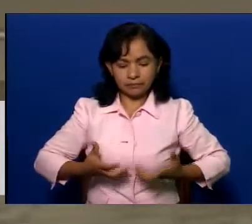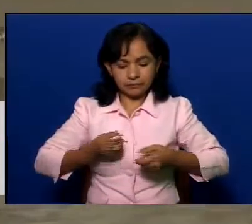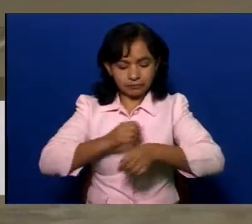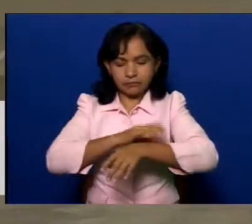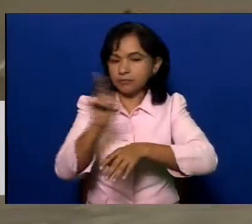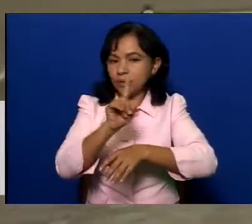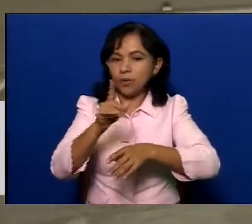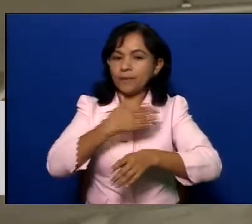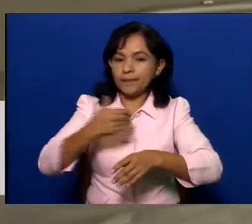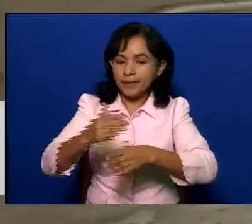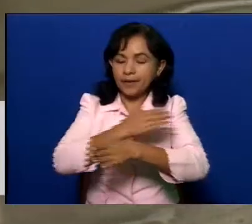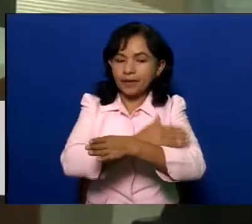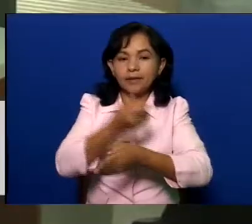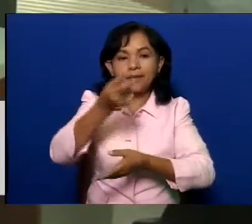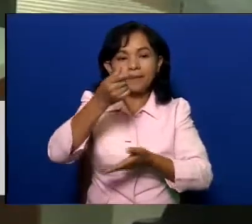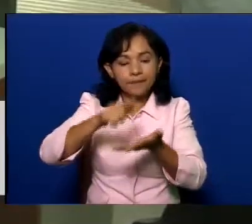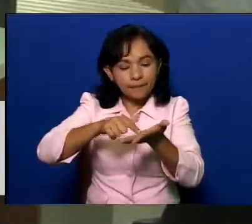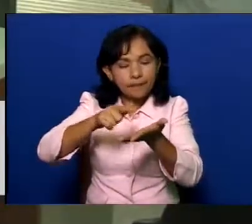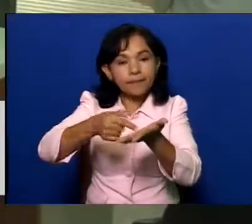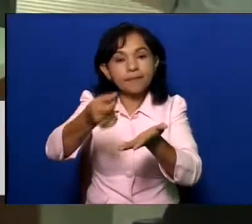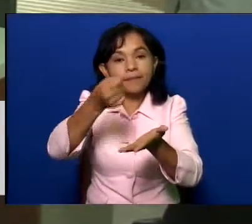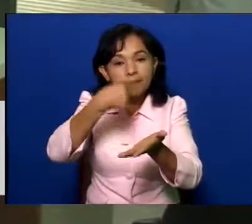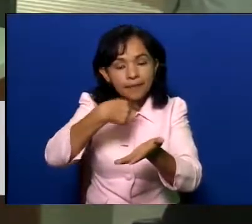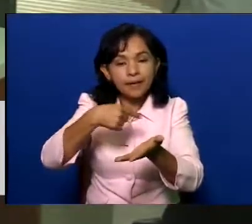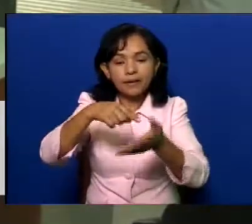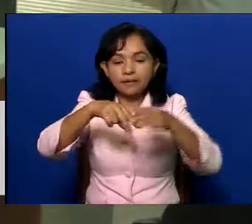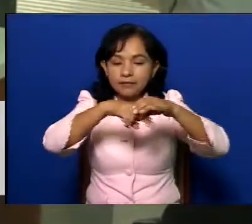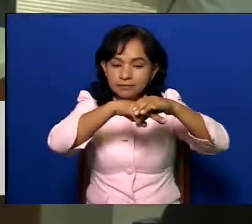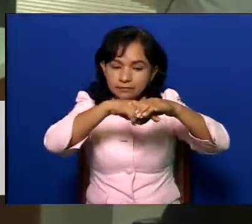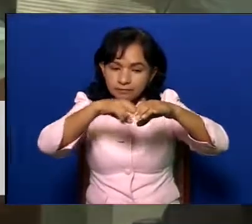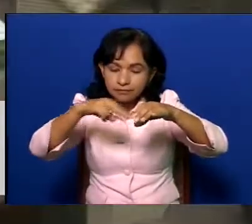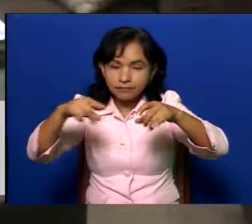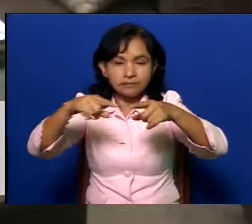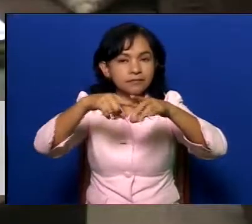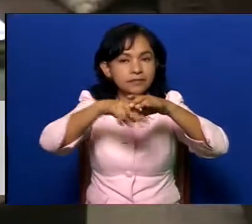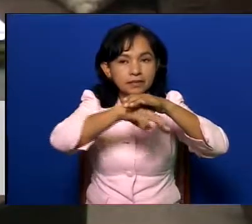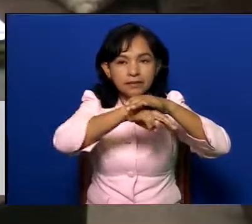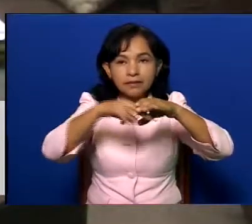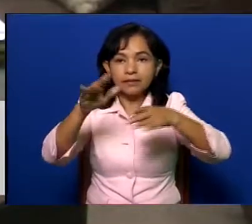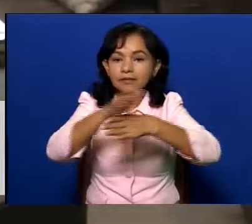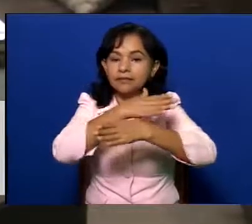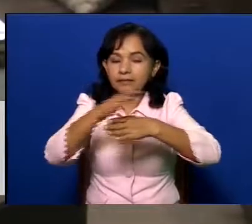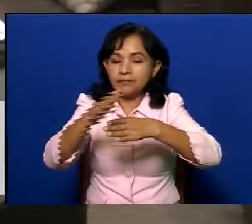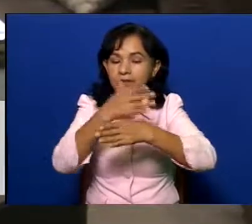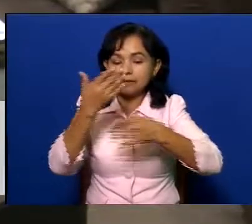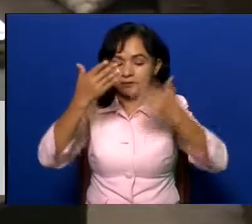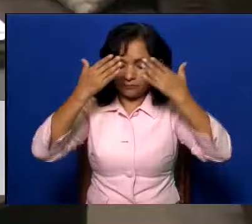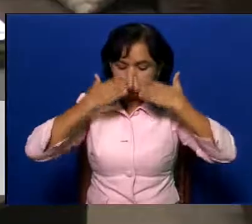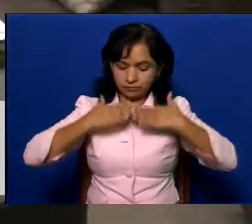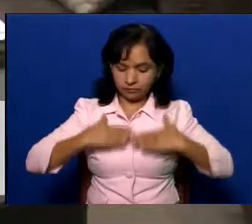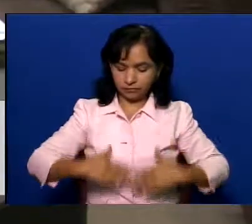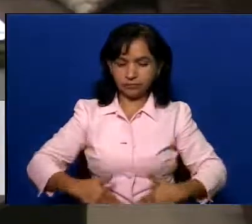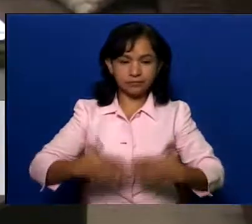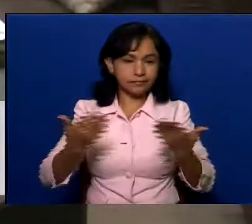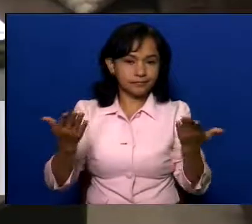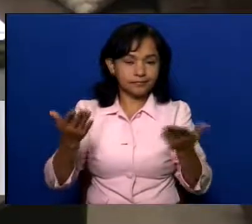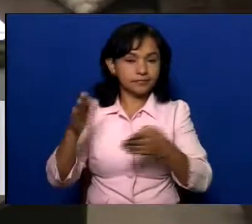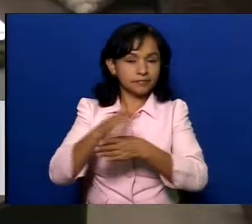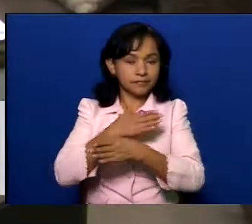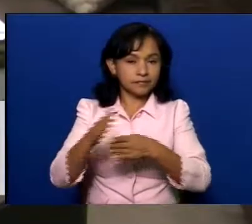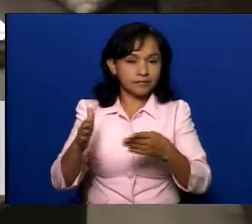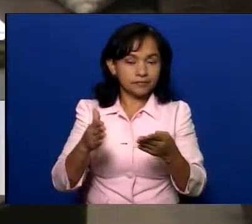hospitales diseñados en este momento, los nuevos que va a tener el país, uh-huh, y que está en proceso algunos